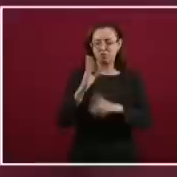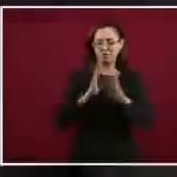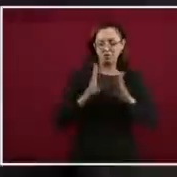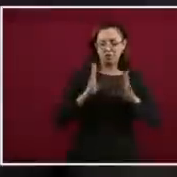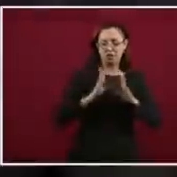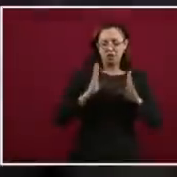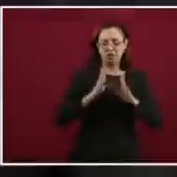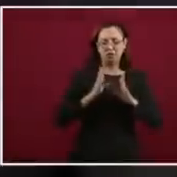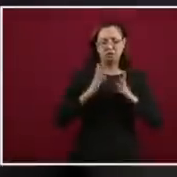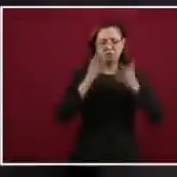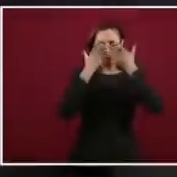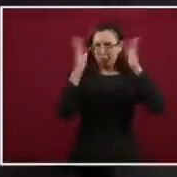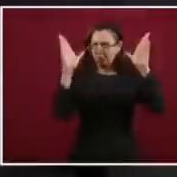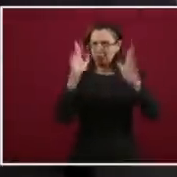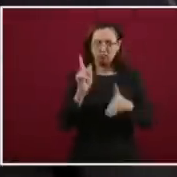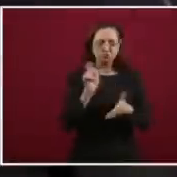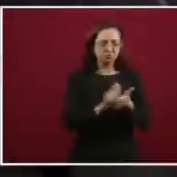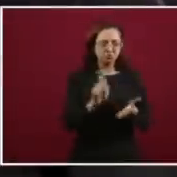se retira